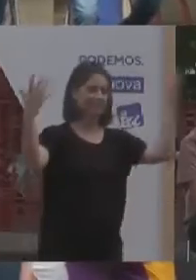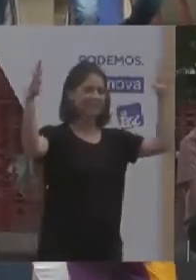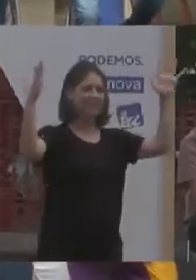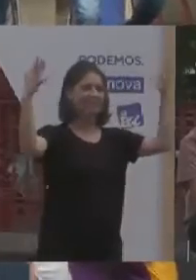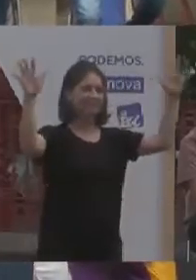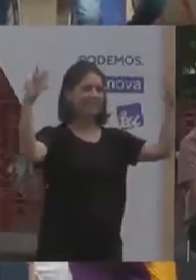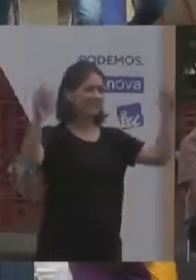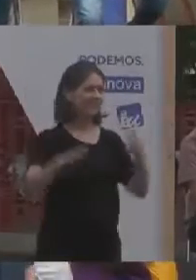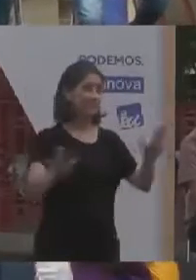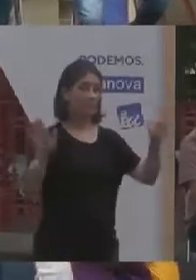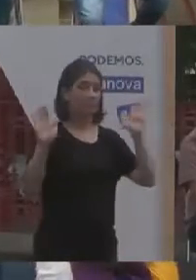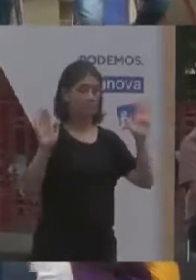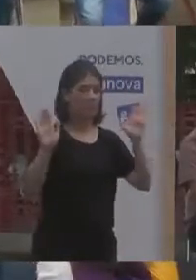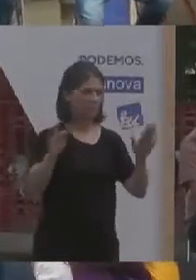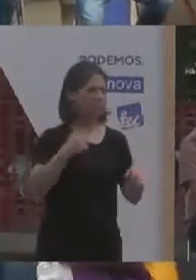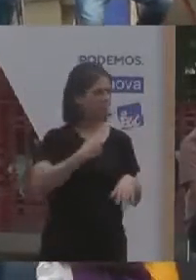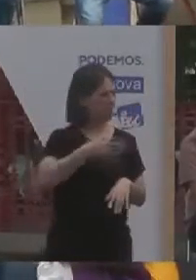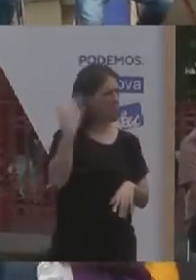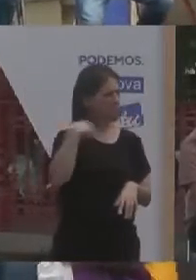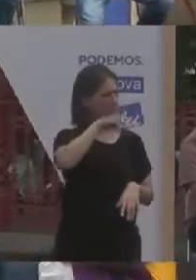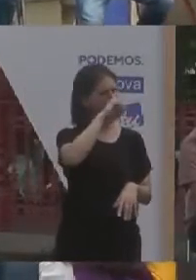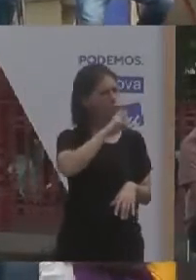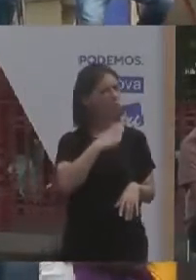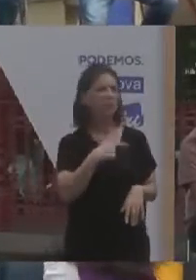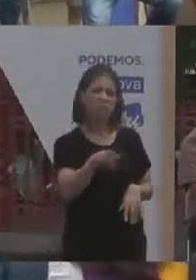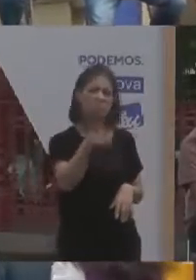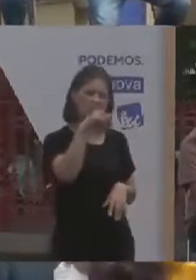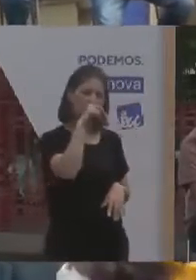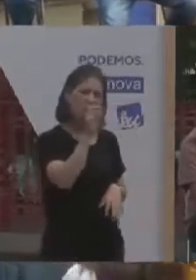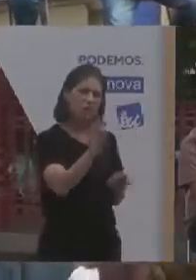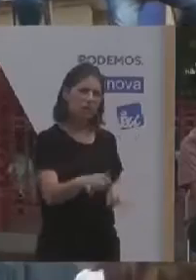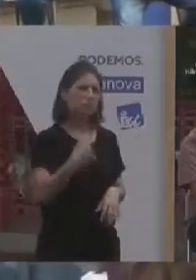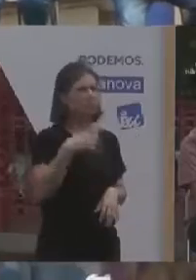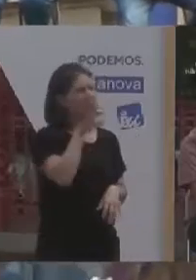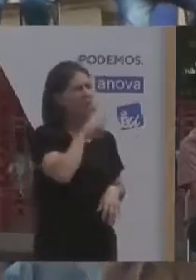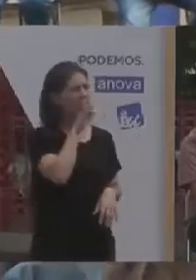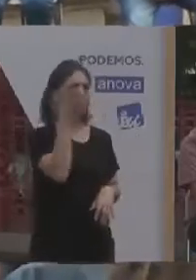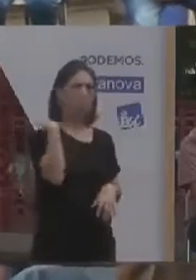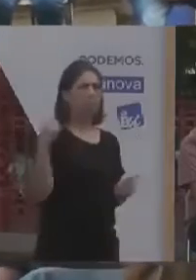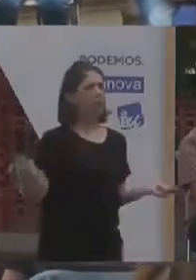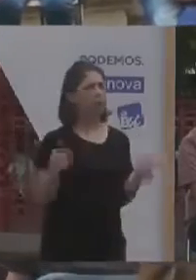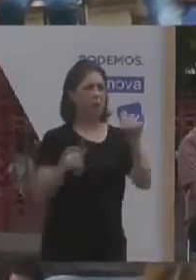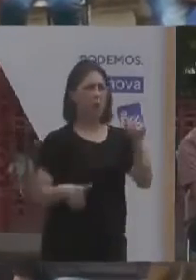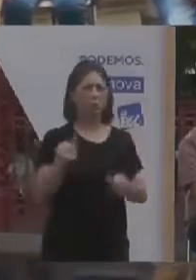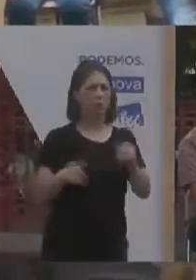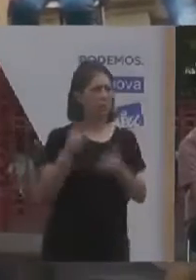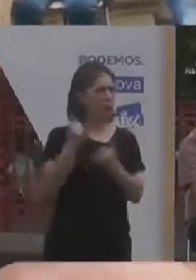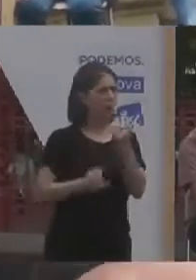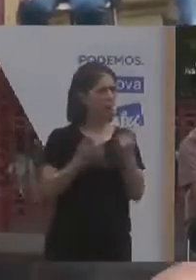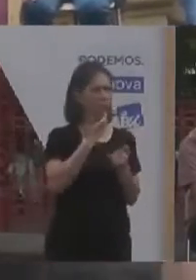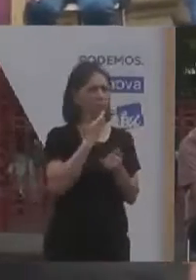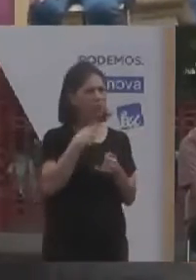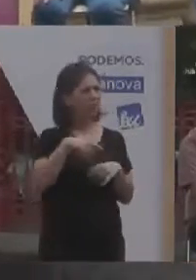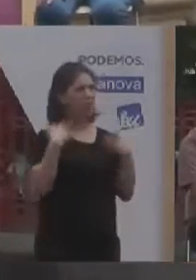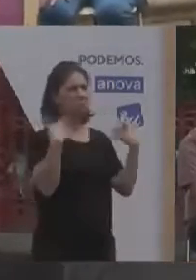Pero o que si recordo, non sei se vos tamén, é unha anécdota dunha campaña electoral que tamén abriu nunha